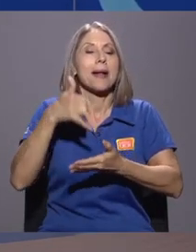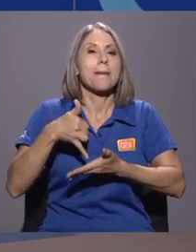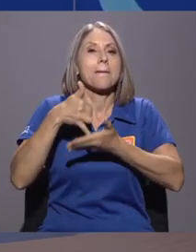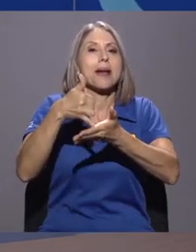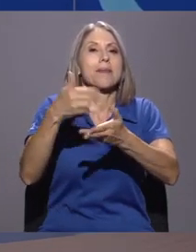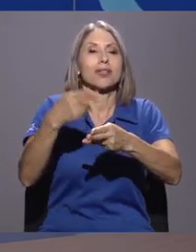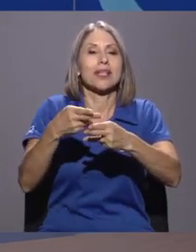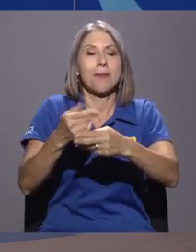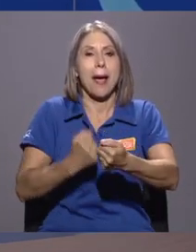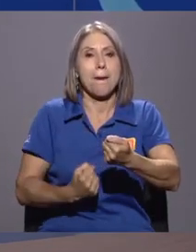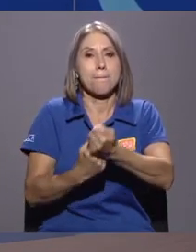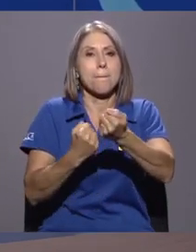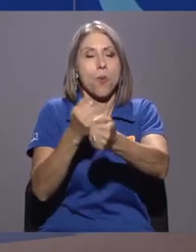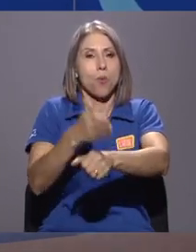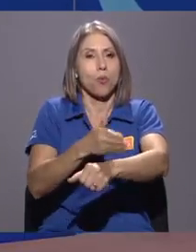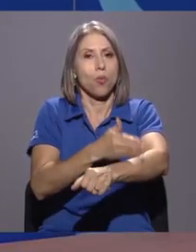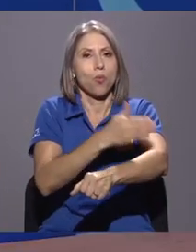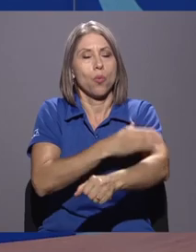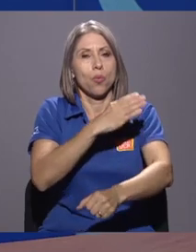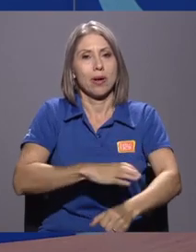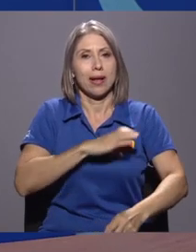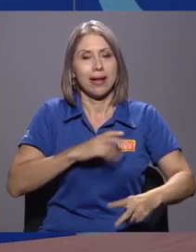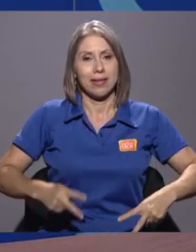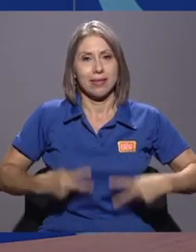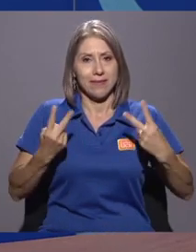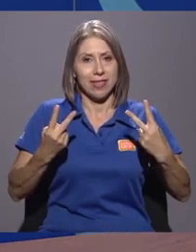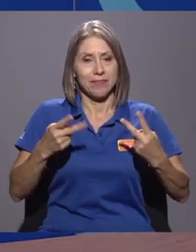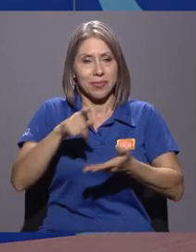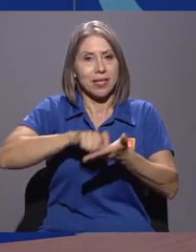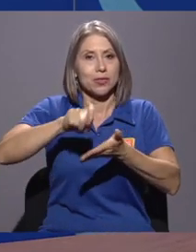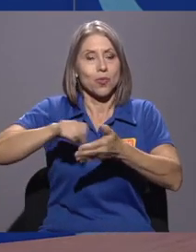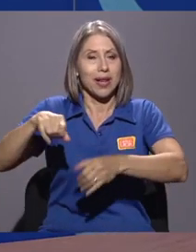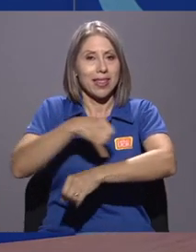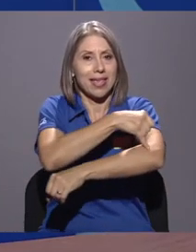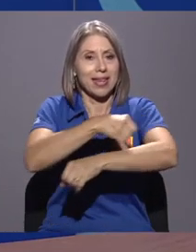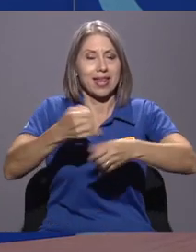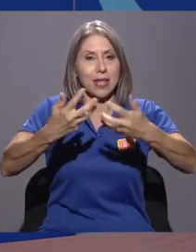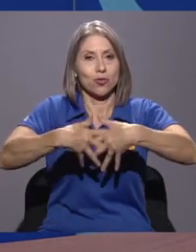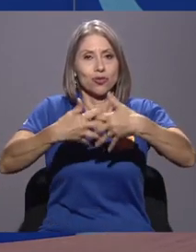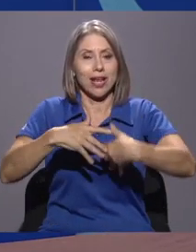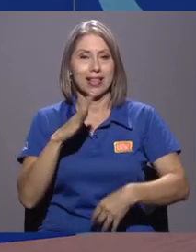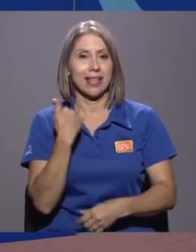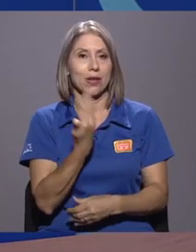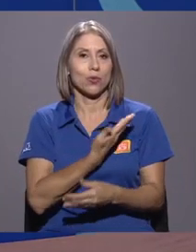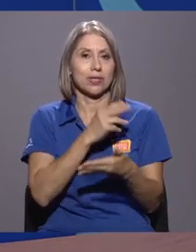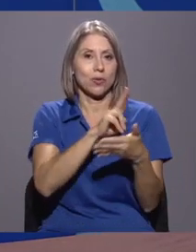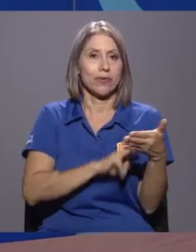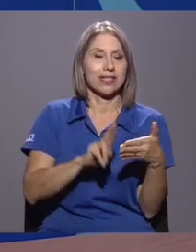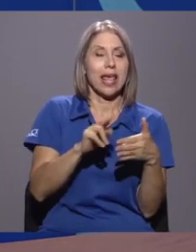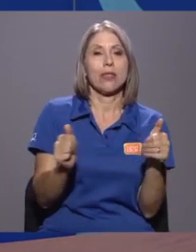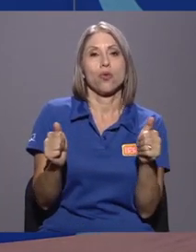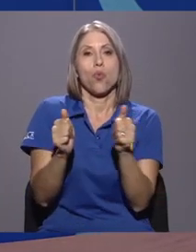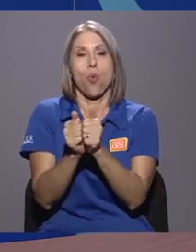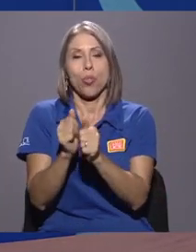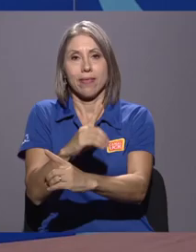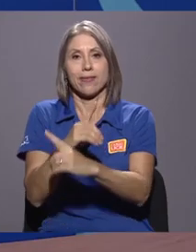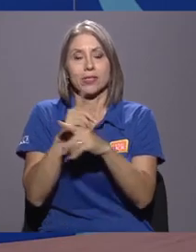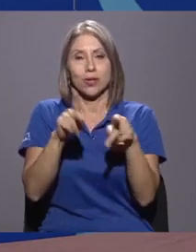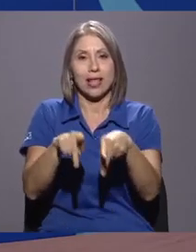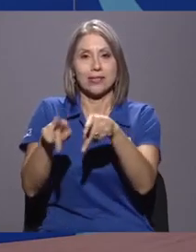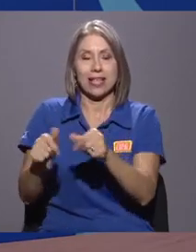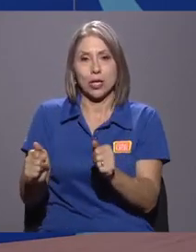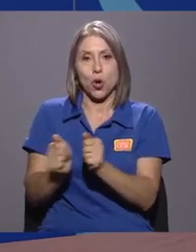al mejoramiento de la calidad de vida de la escuela de ingeniería industrial de nuestra universidad junto con la defensoría de los habitantes y